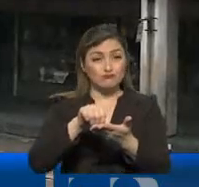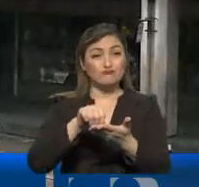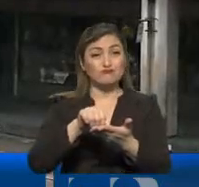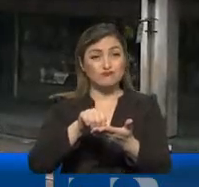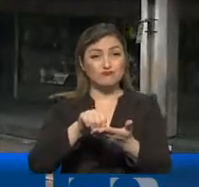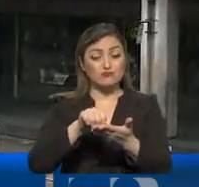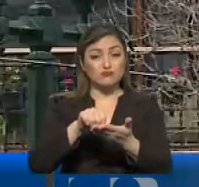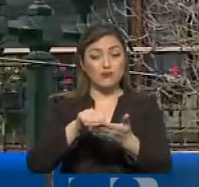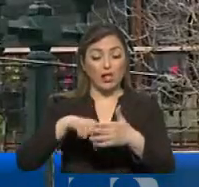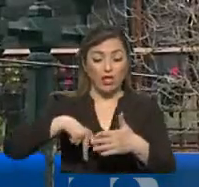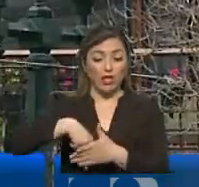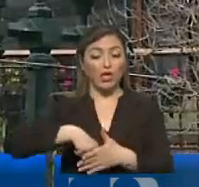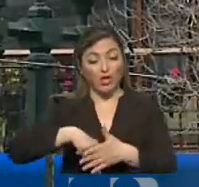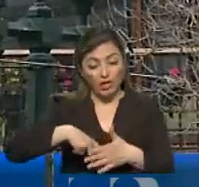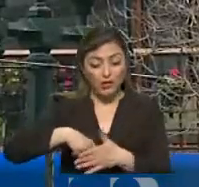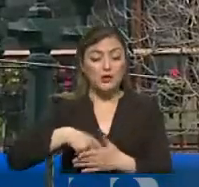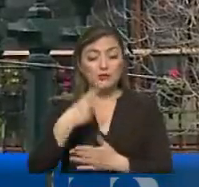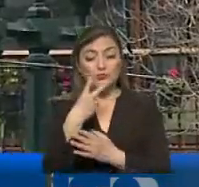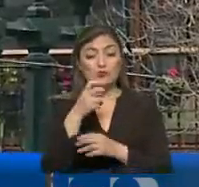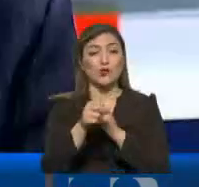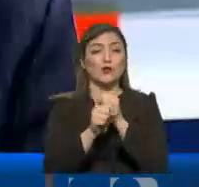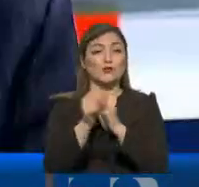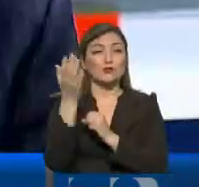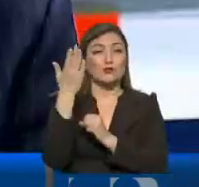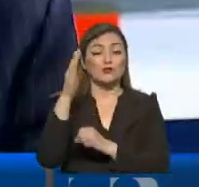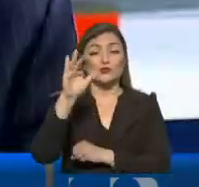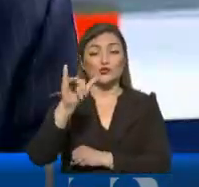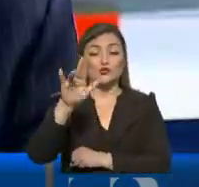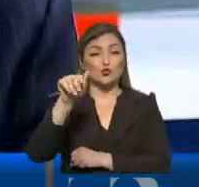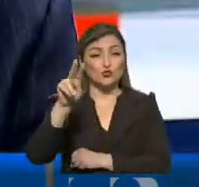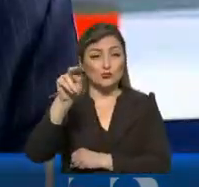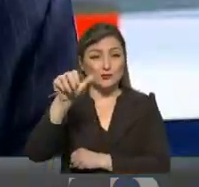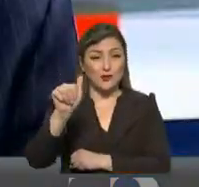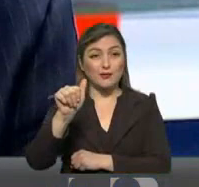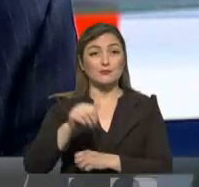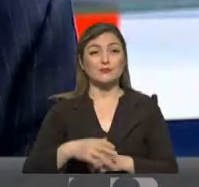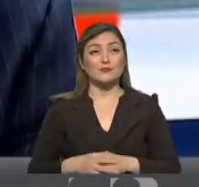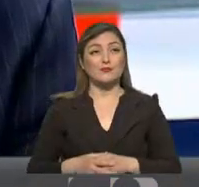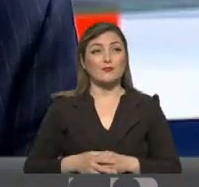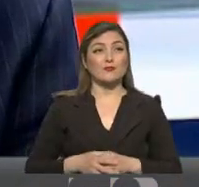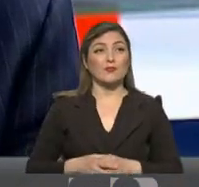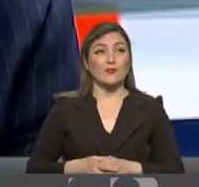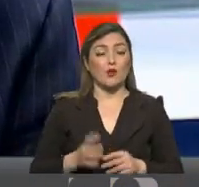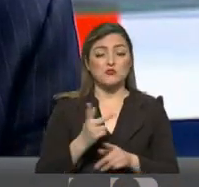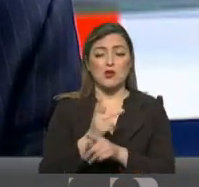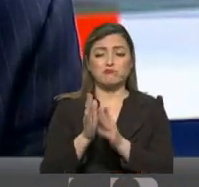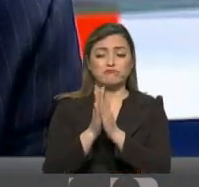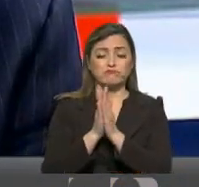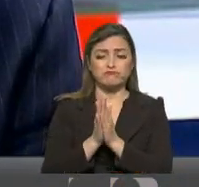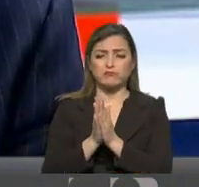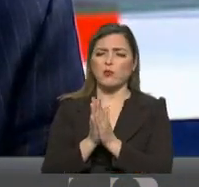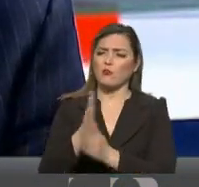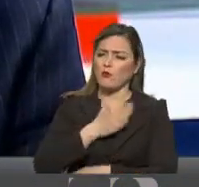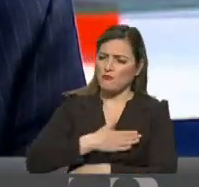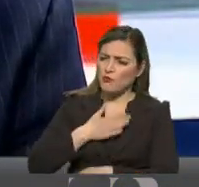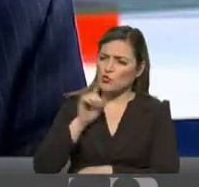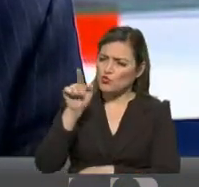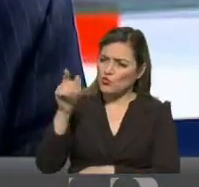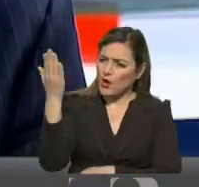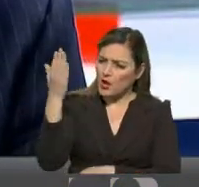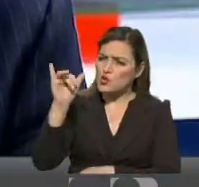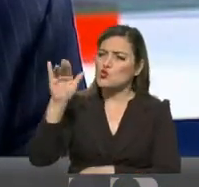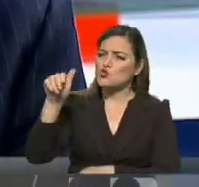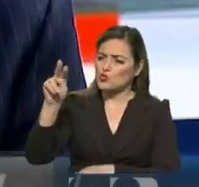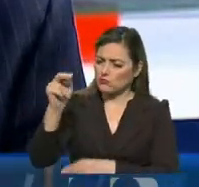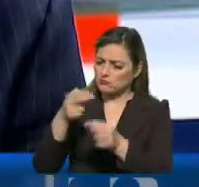ha estancado en 2 años de la alcaldía de Yunda. Van a pedirle que dé un paso al costado, es decir, una situación de